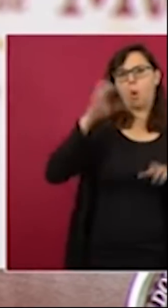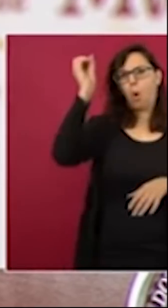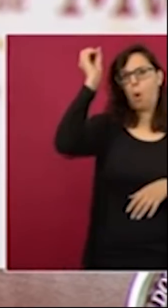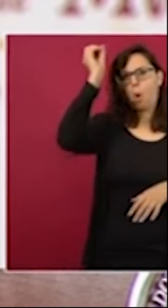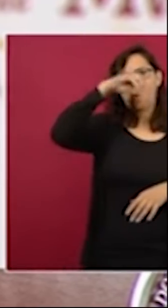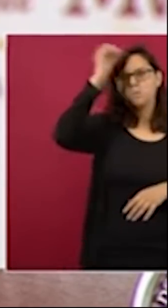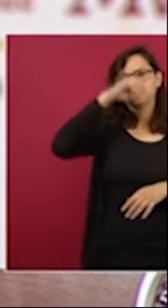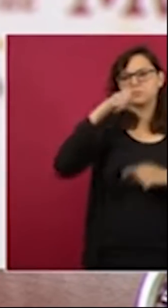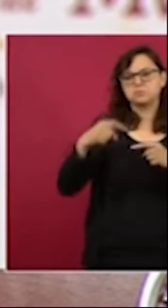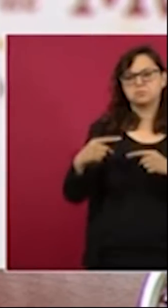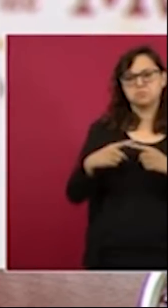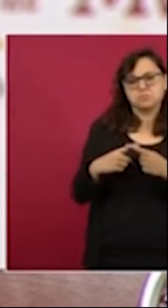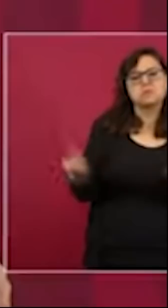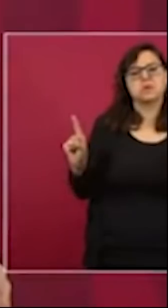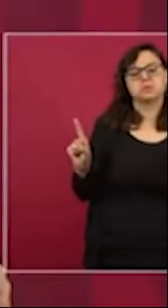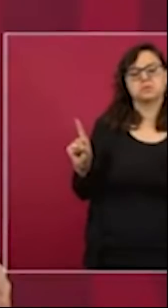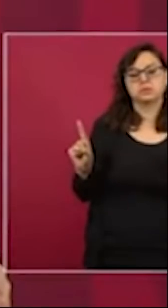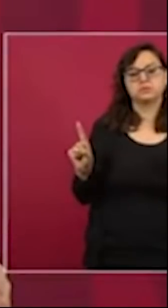de manera respetuosa